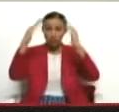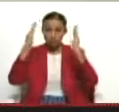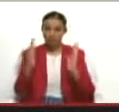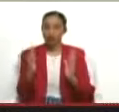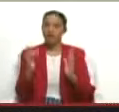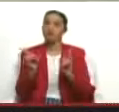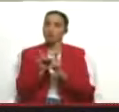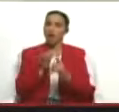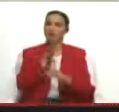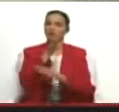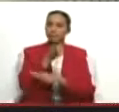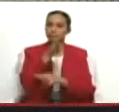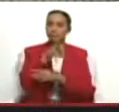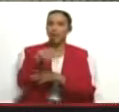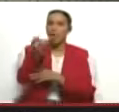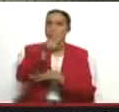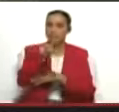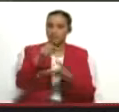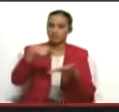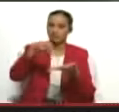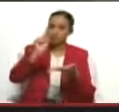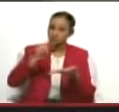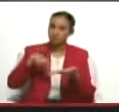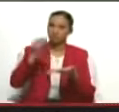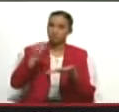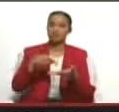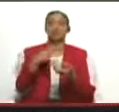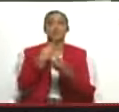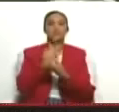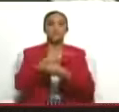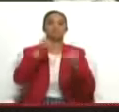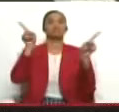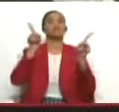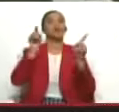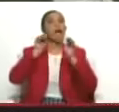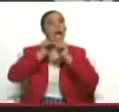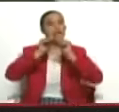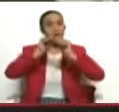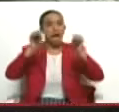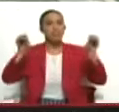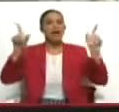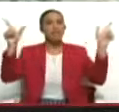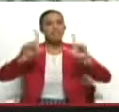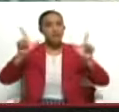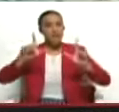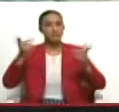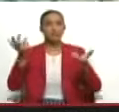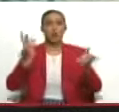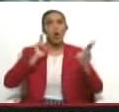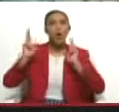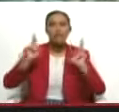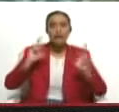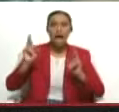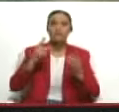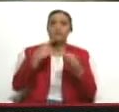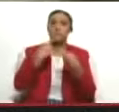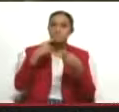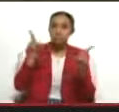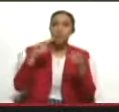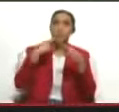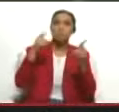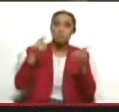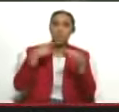Se informa con un comunicado con una rueda de prensa de los alcances de eso que ha ocurrido e